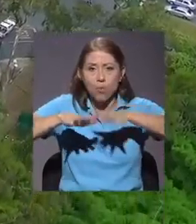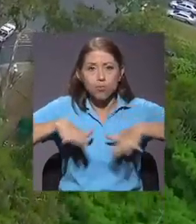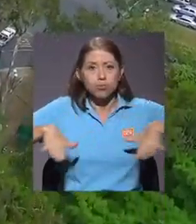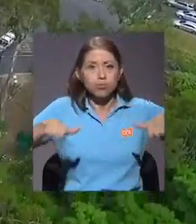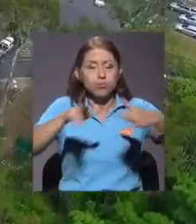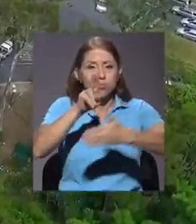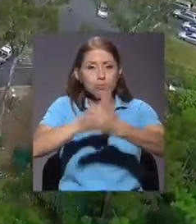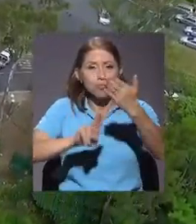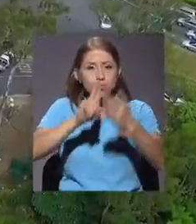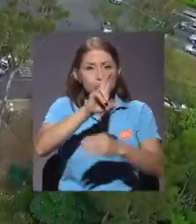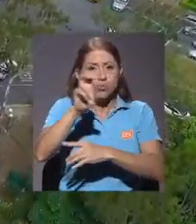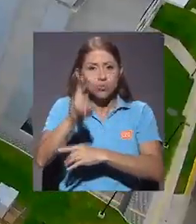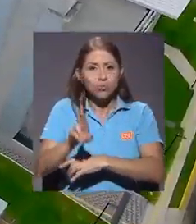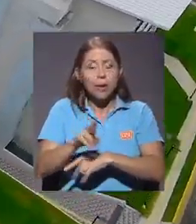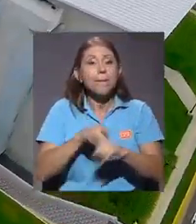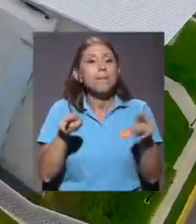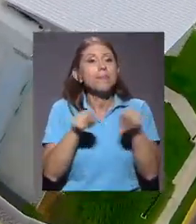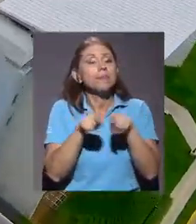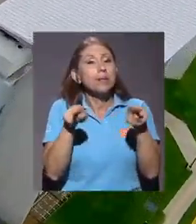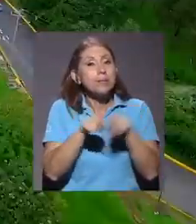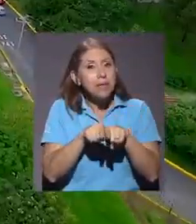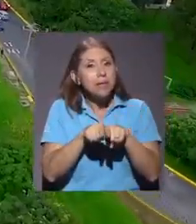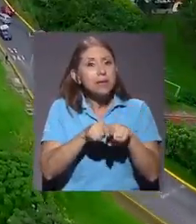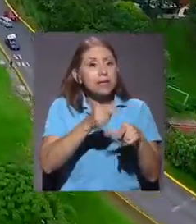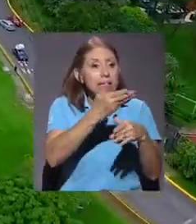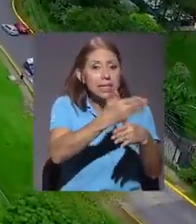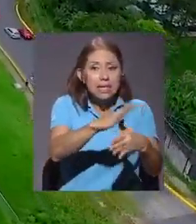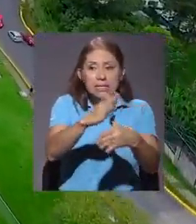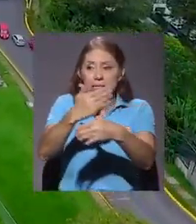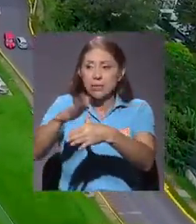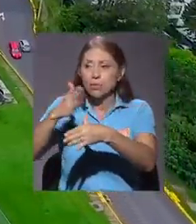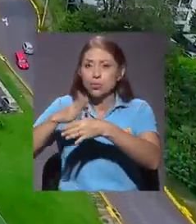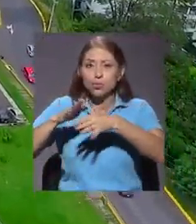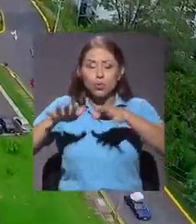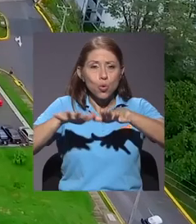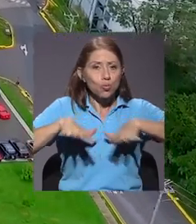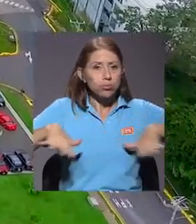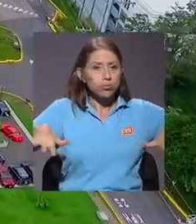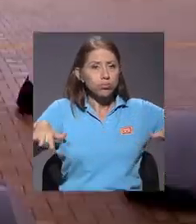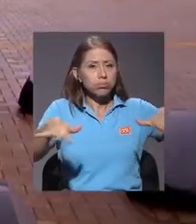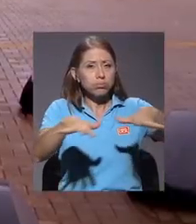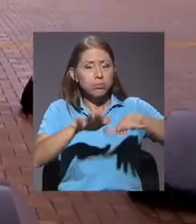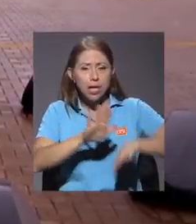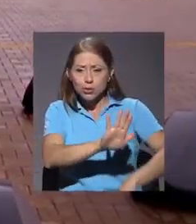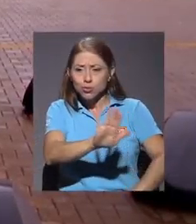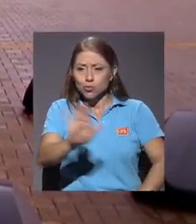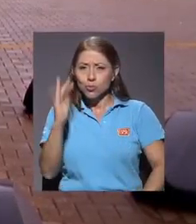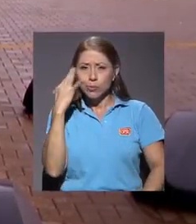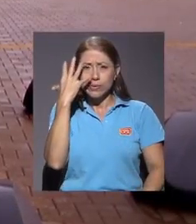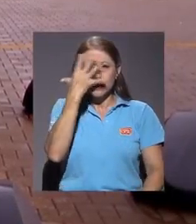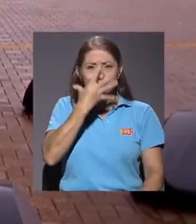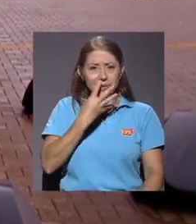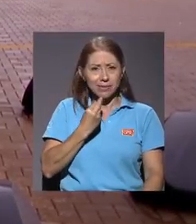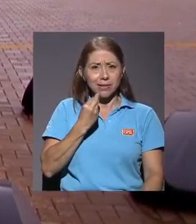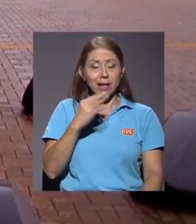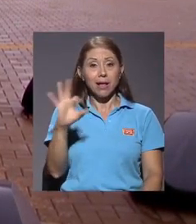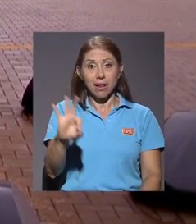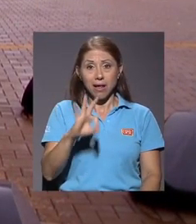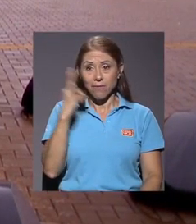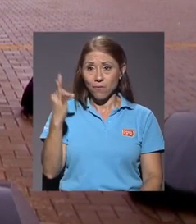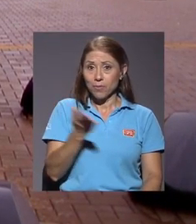Costa Rica, pero también su distribución espacial y su belleza, y la manera en que